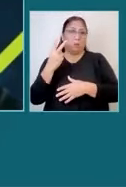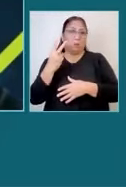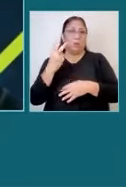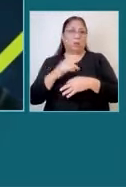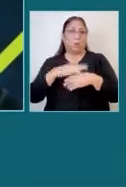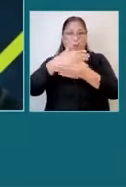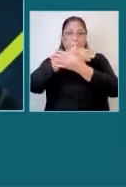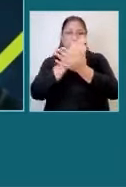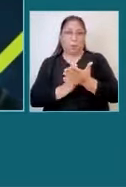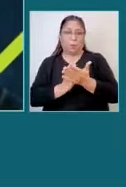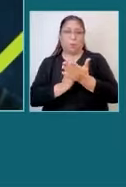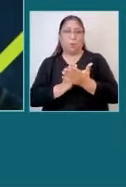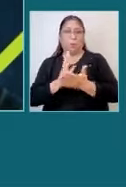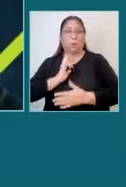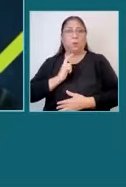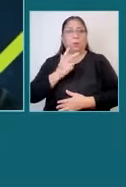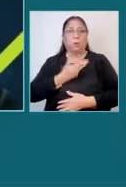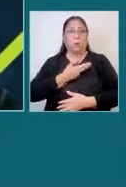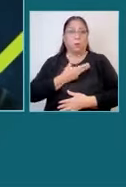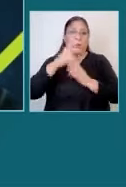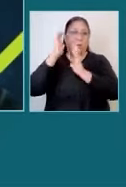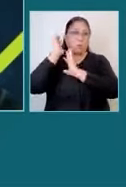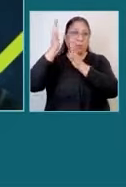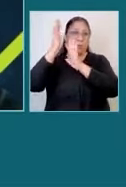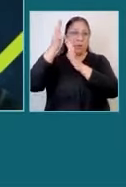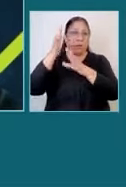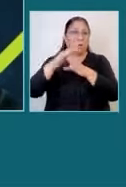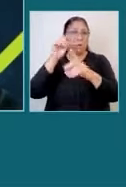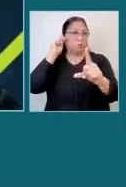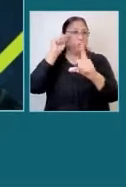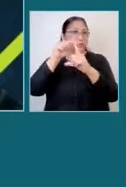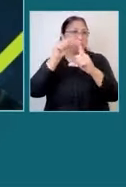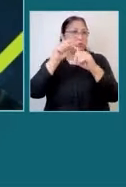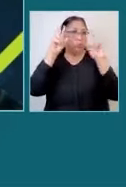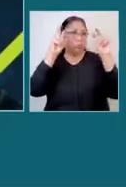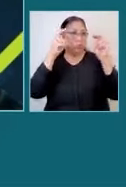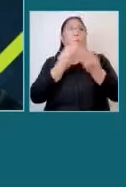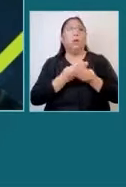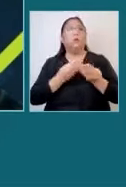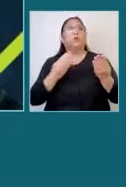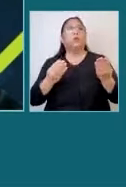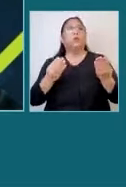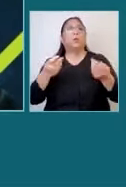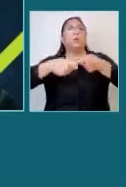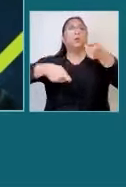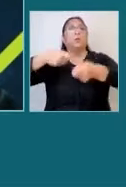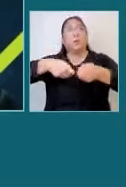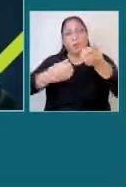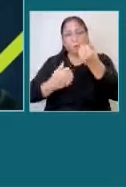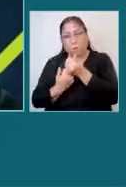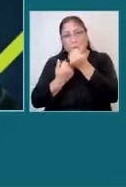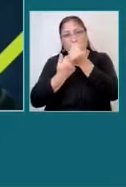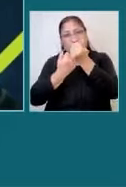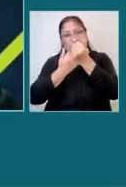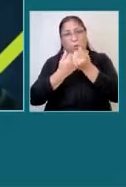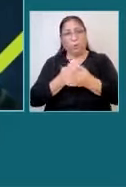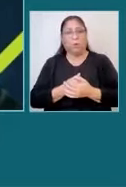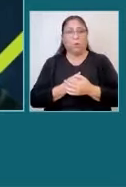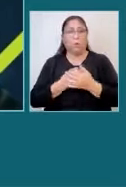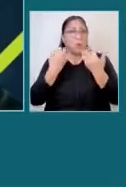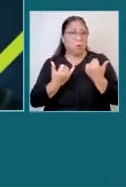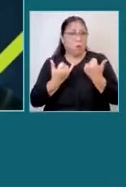esta segunda parte de nuestra plenaria dedicada a los instrumentos de financiamiento y apoyo. Bien,